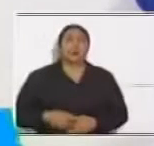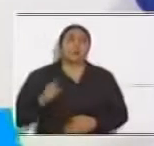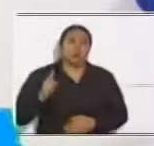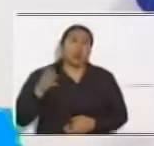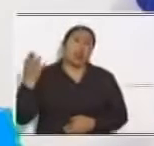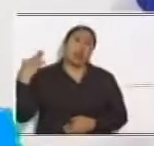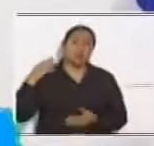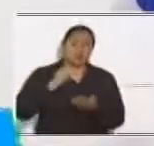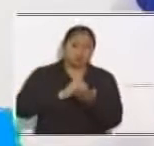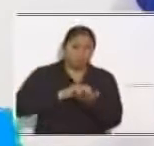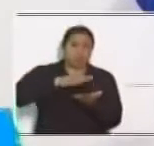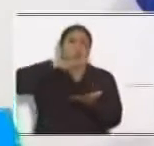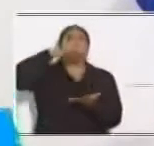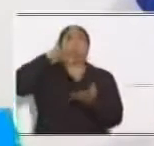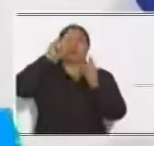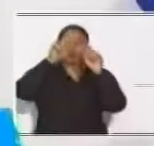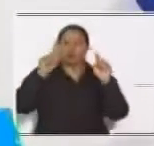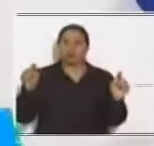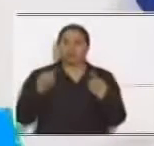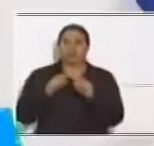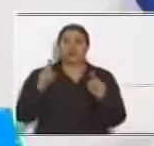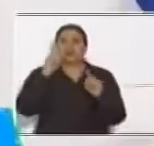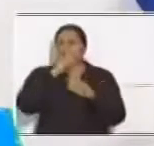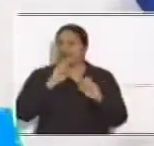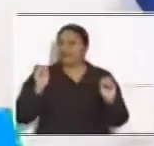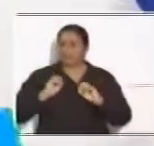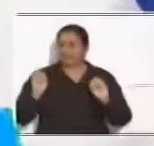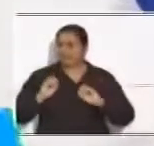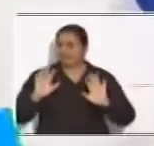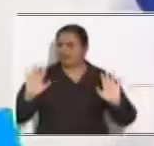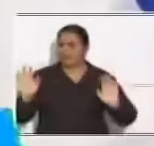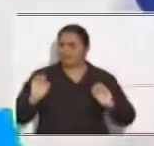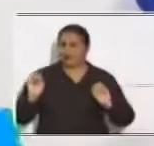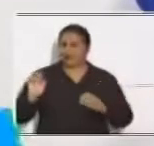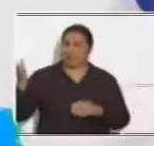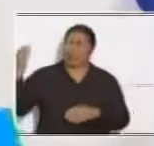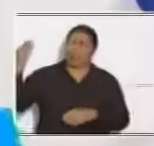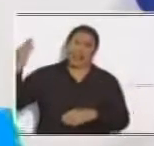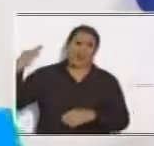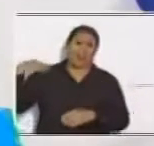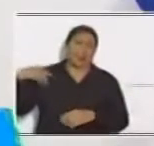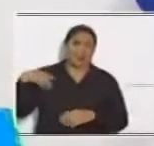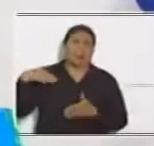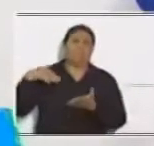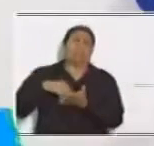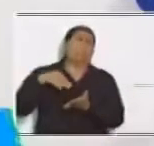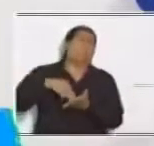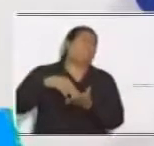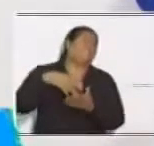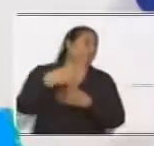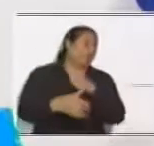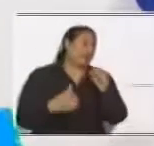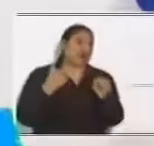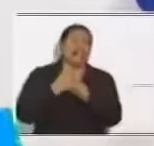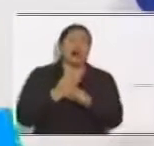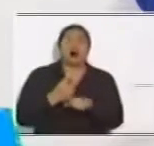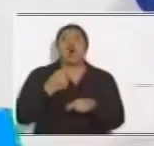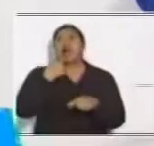existía en el idioma. Hace cientos de años, miles de años no existía trigonometría, la ciencia